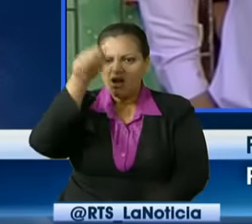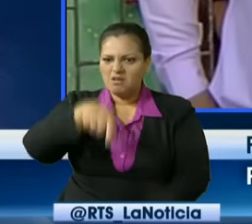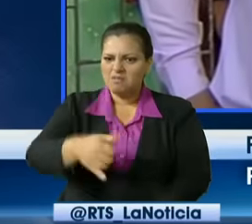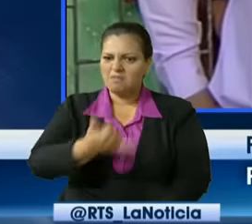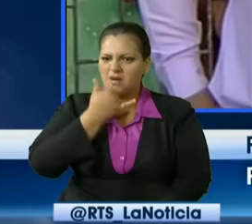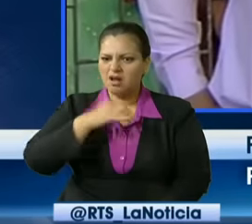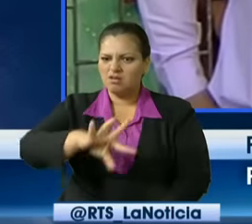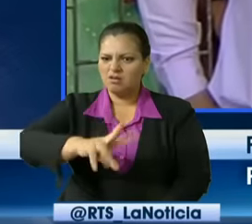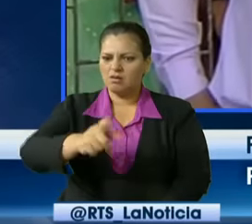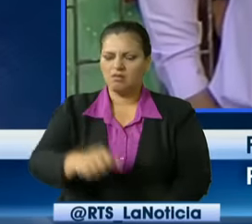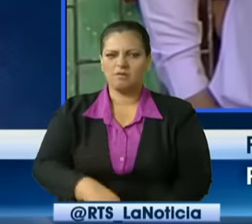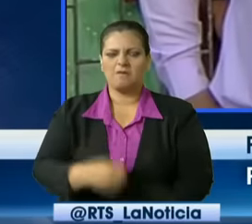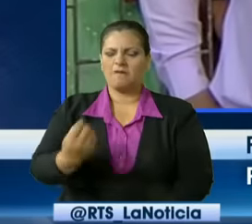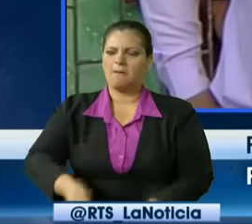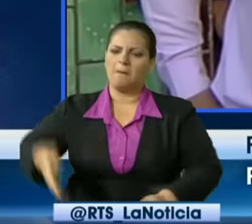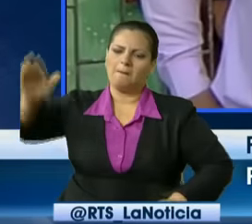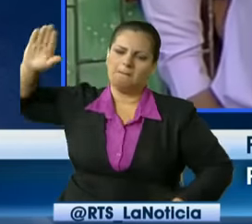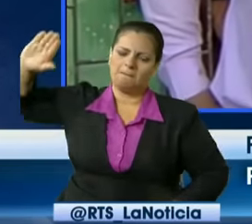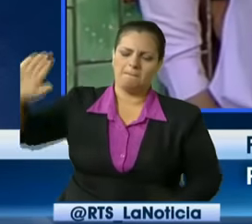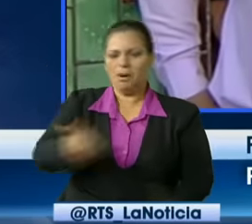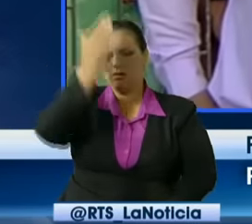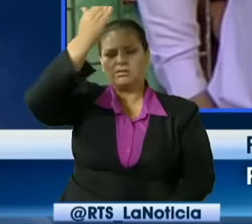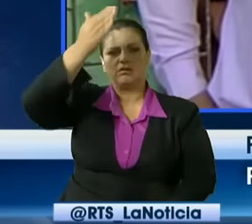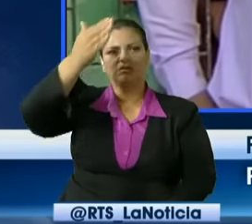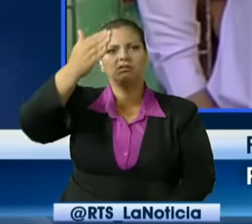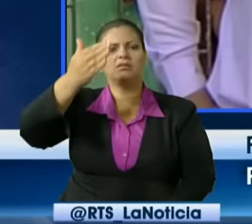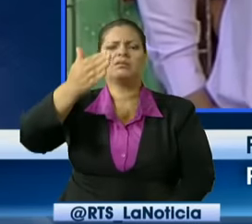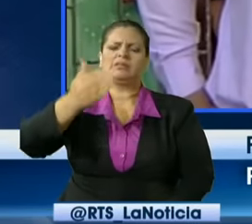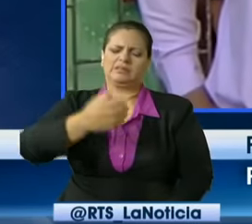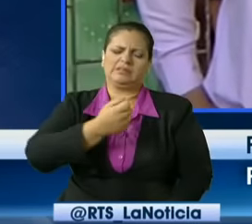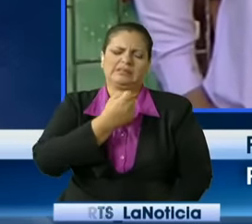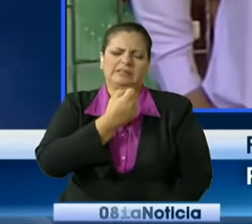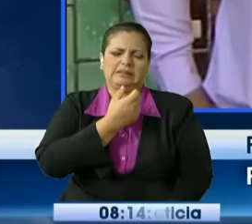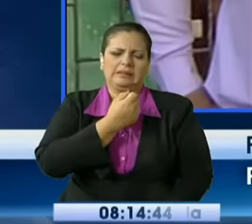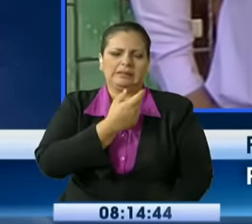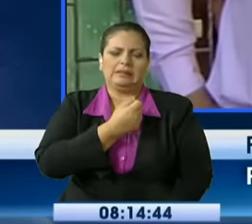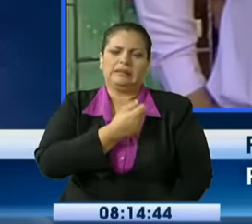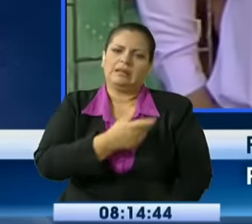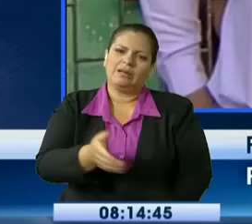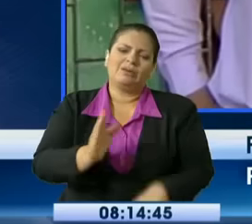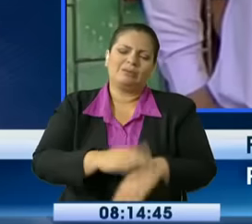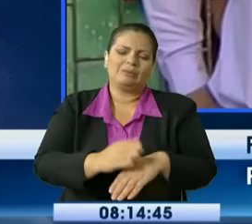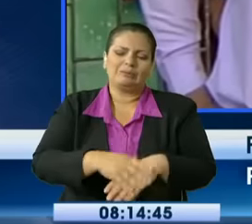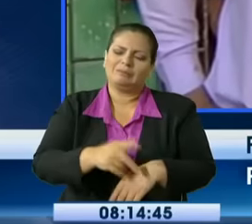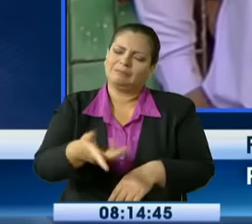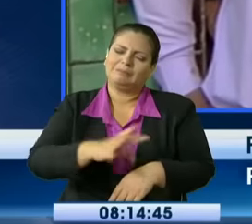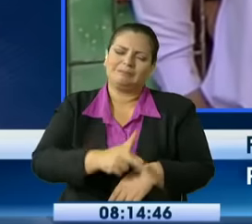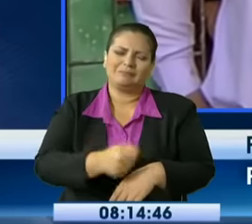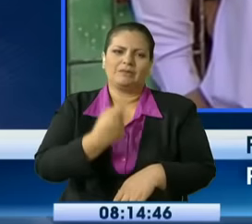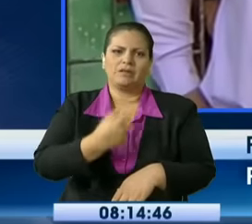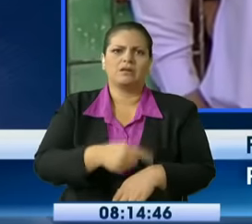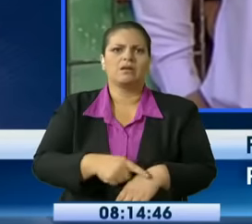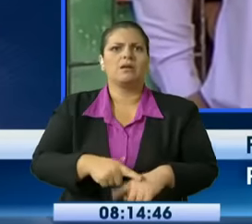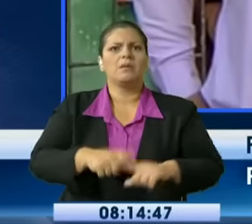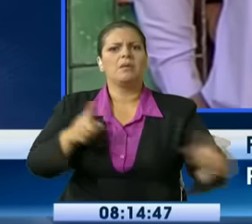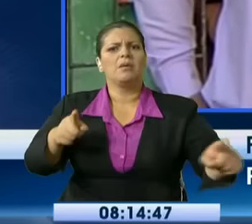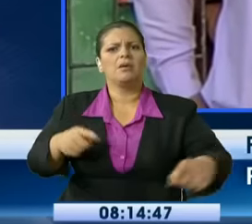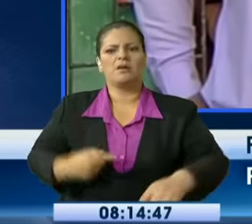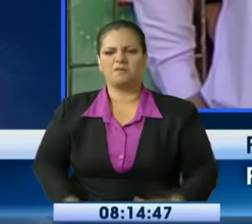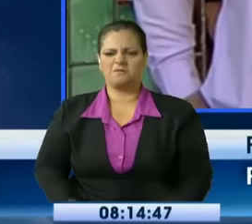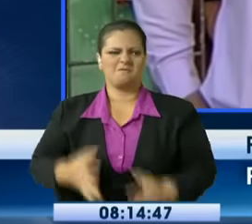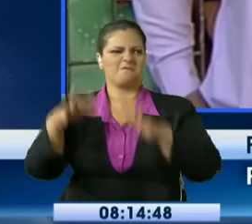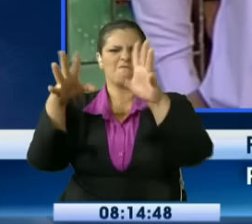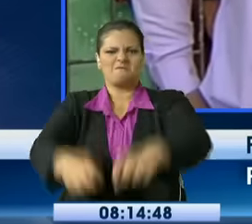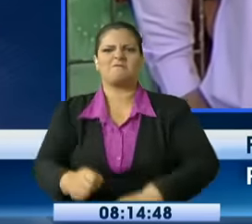Hay dos disparos de por medio. Hay maltrato. Le envuelve la cabeza